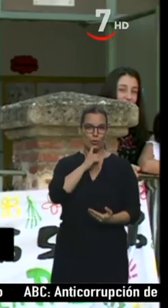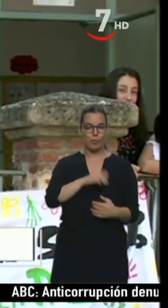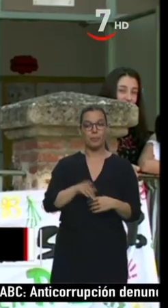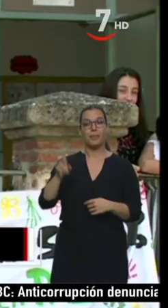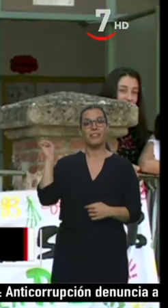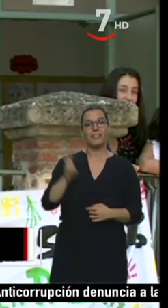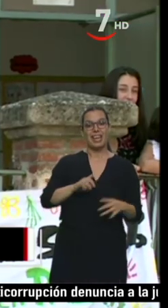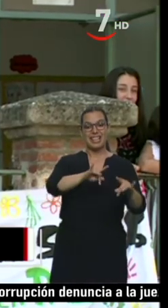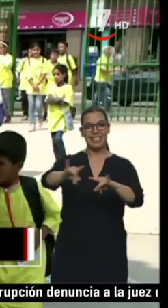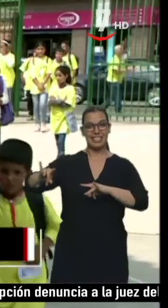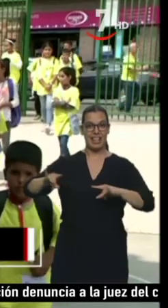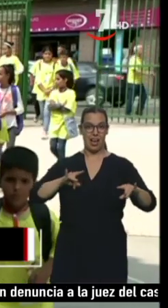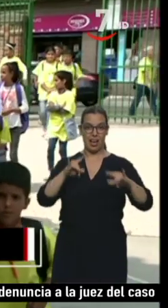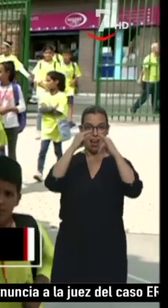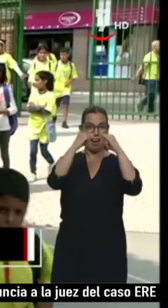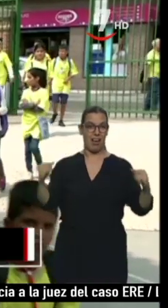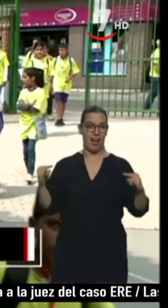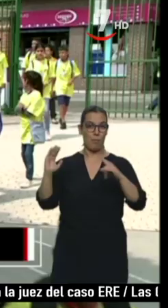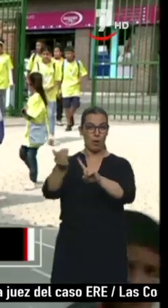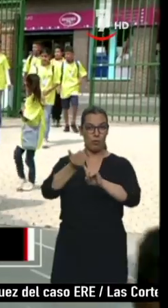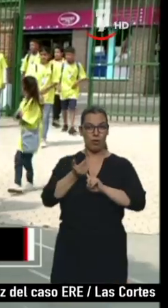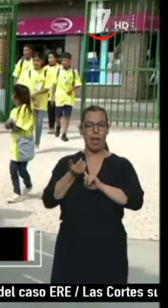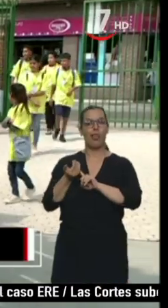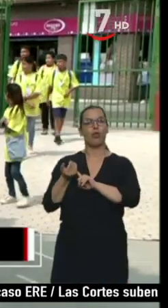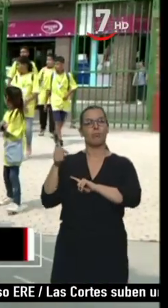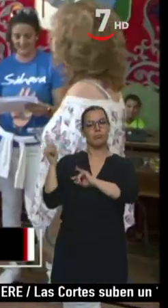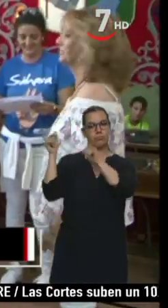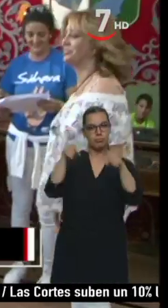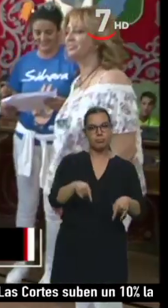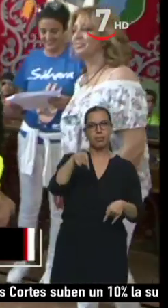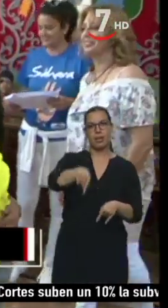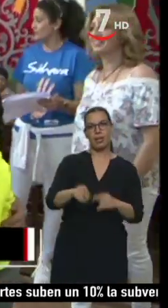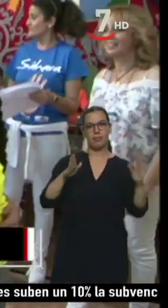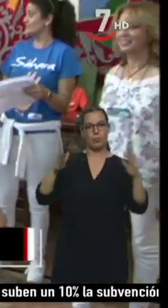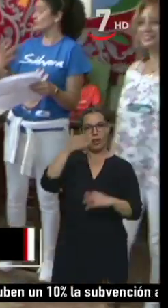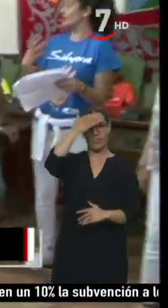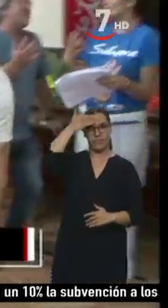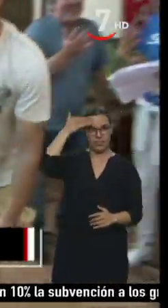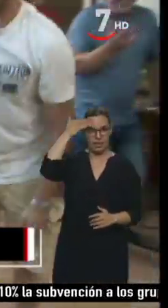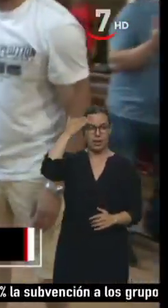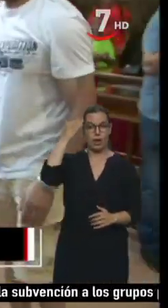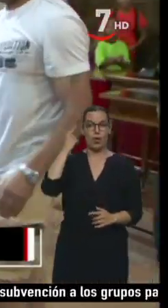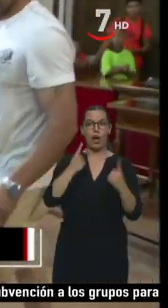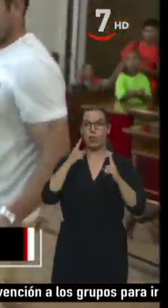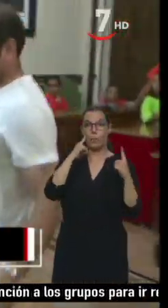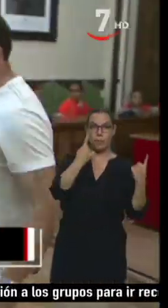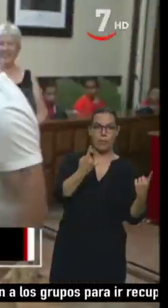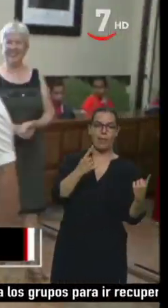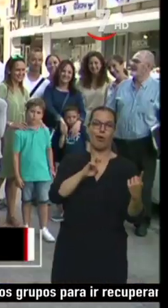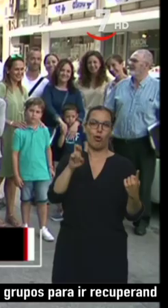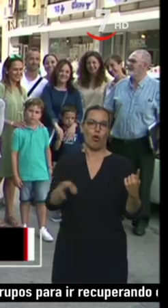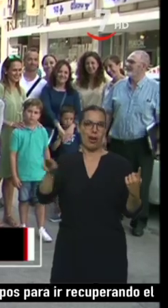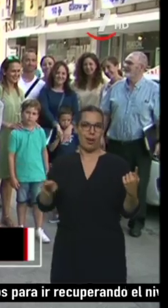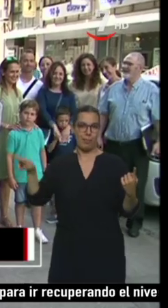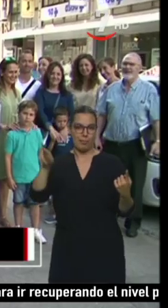Vienen del Sáhara, de los campus de refugiados, a pasar los meses de verano a Castilla y León. Algunos vienen por primera vez y otros repiten,